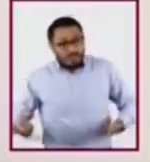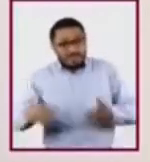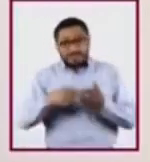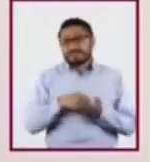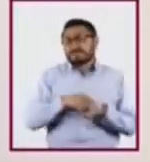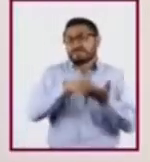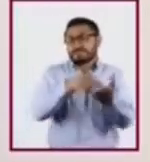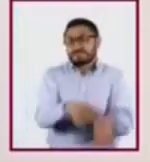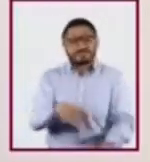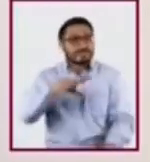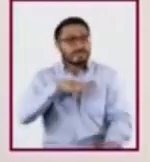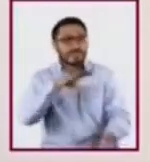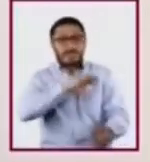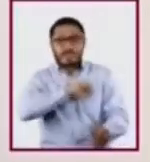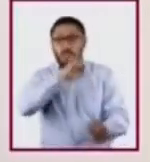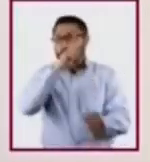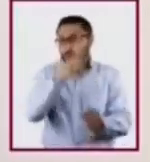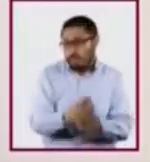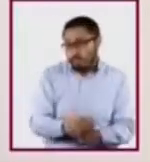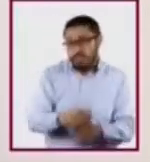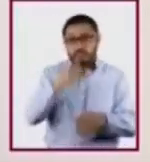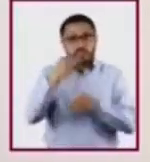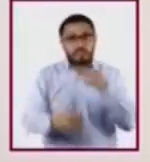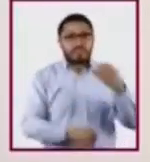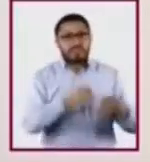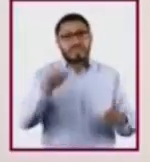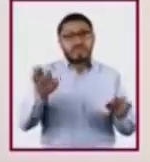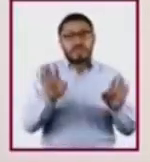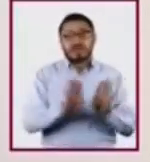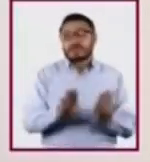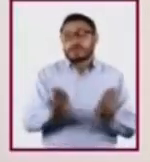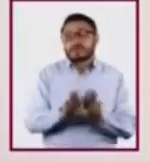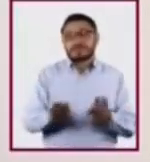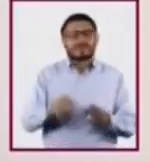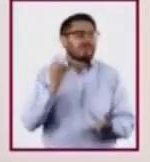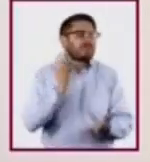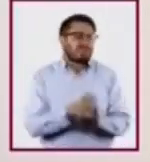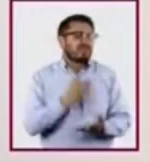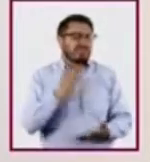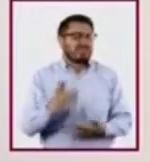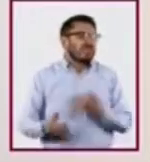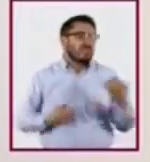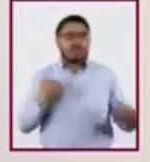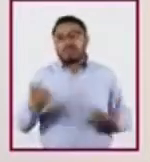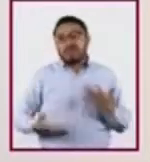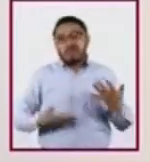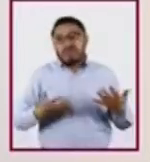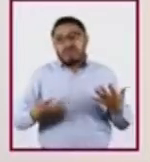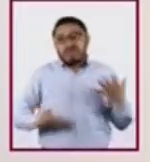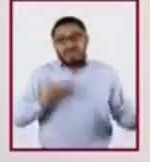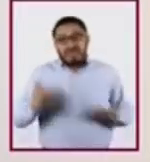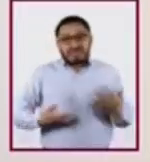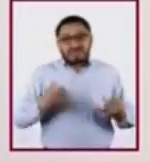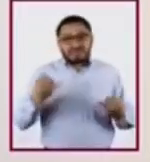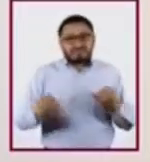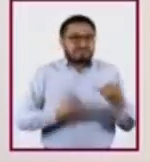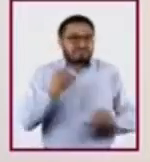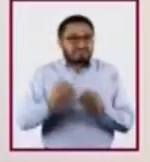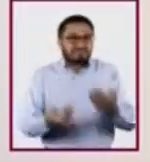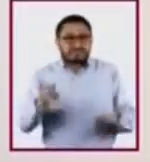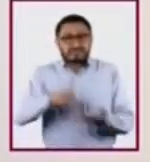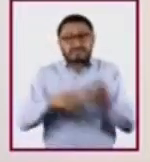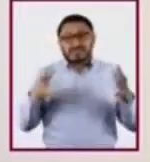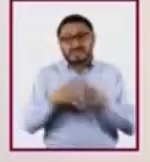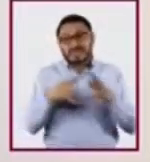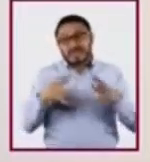la posibilidad de que estos juegos fueran una especie de entretenimiento para la guerra, sirviendo como una forma